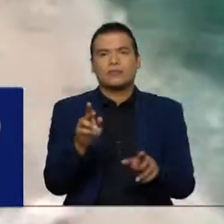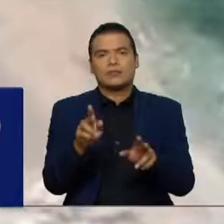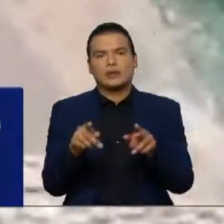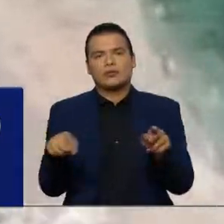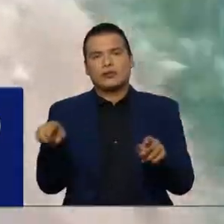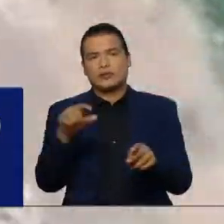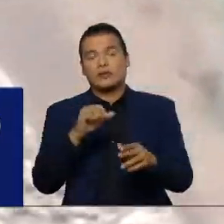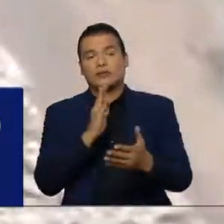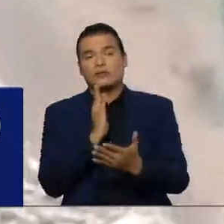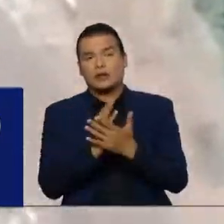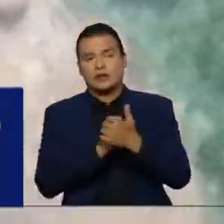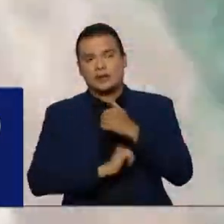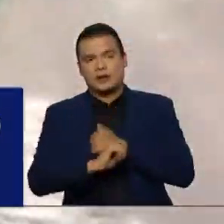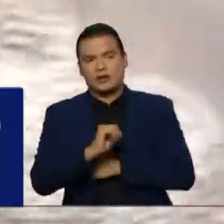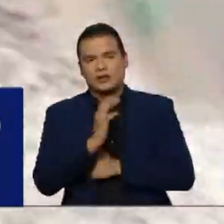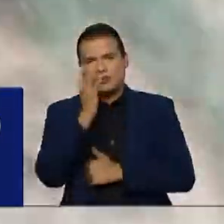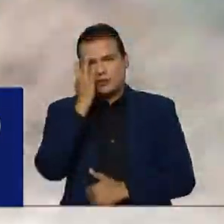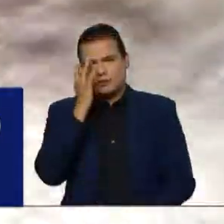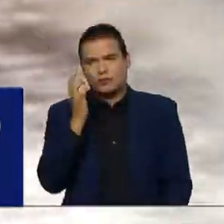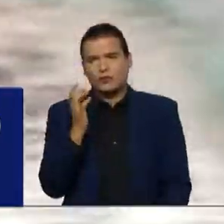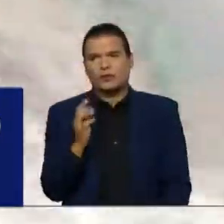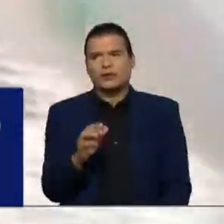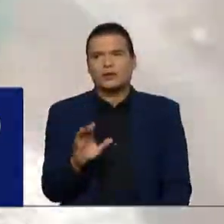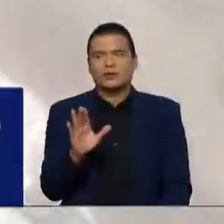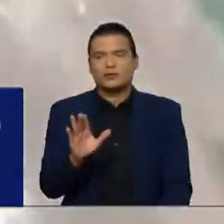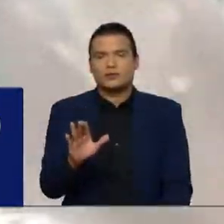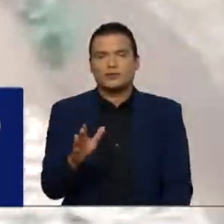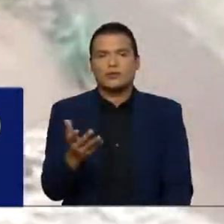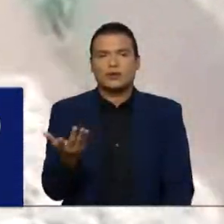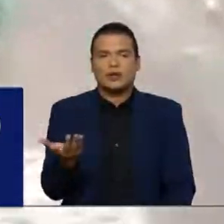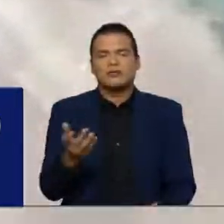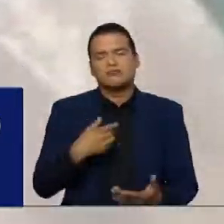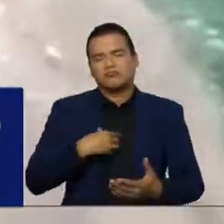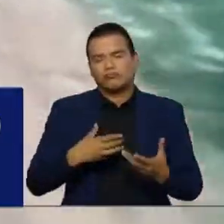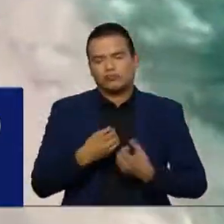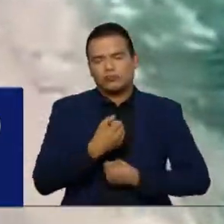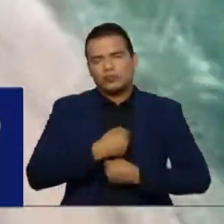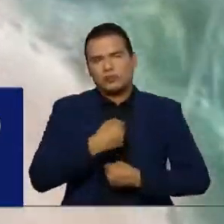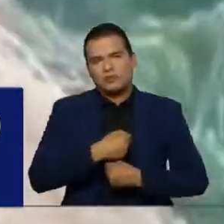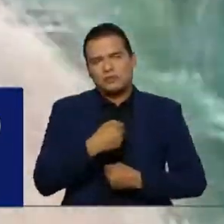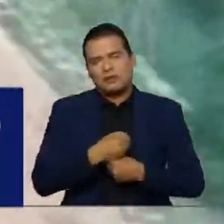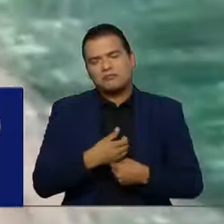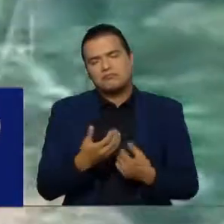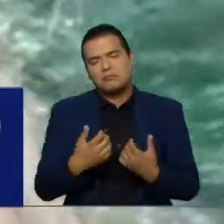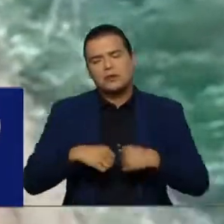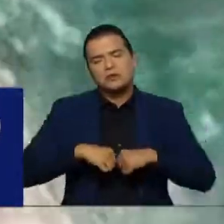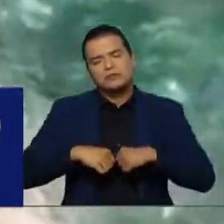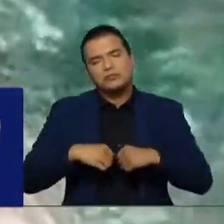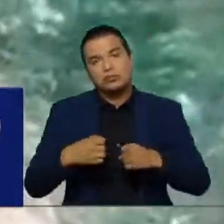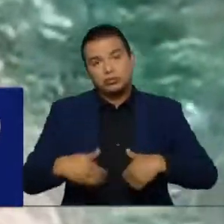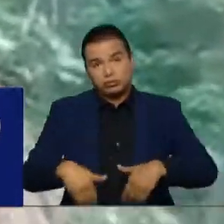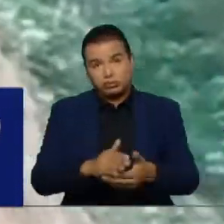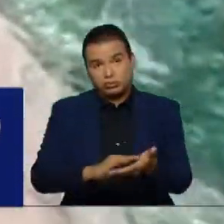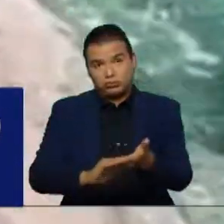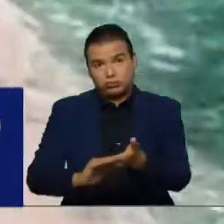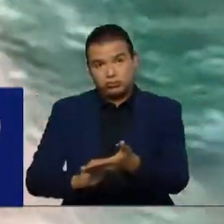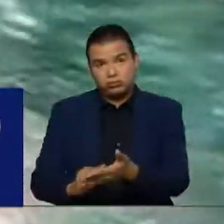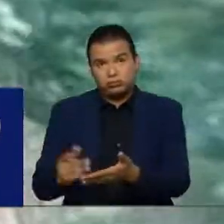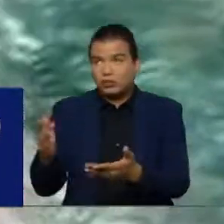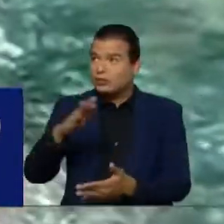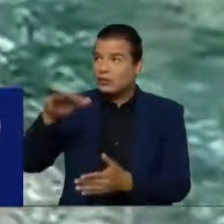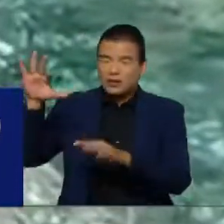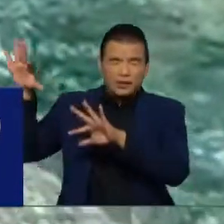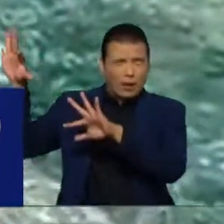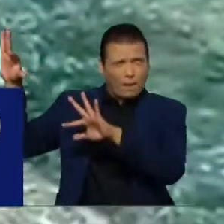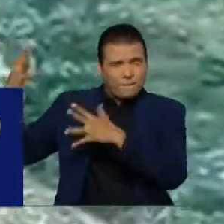heridas leves luego que una luz de tierra sepultara la maquinaria con la que trabajaban abriendo una carretera veredal entre